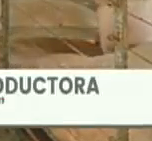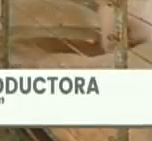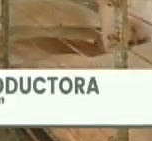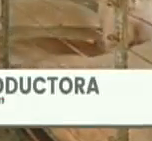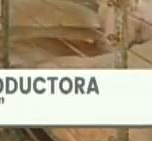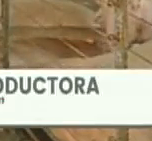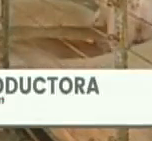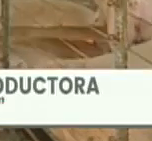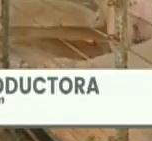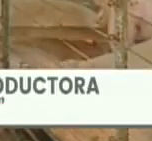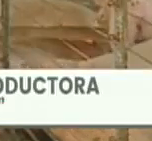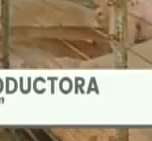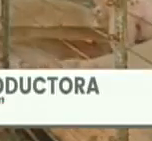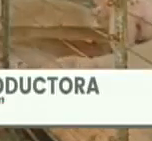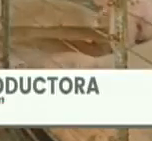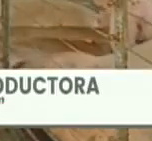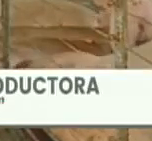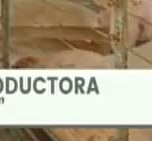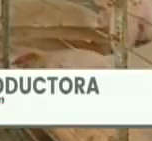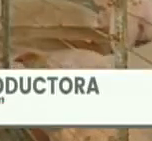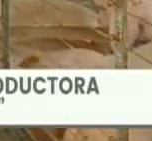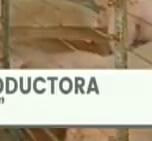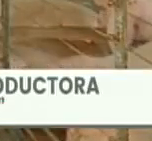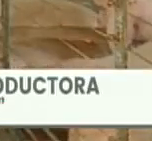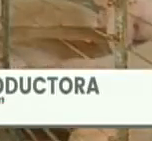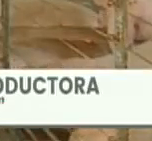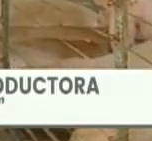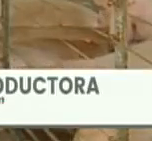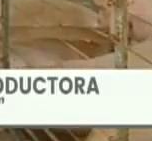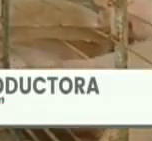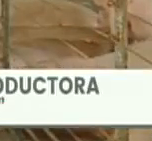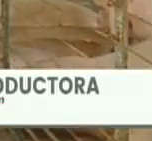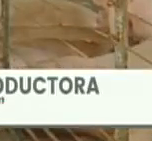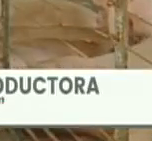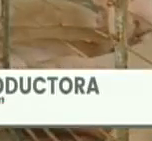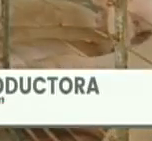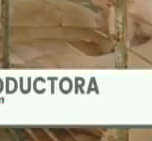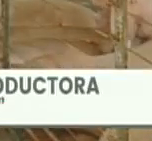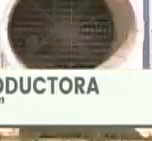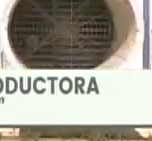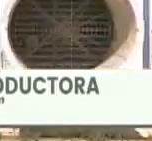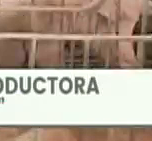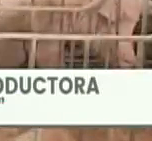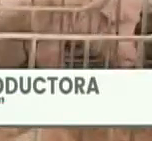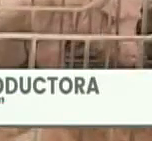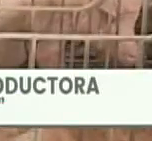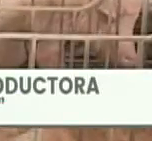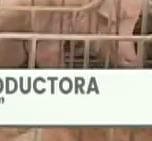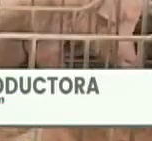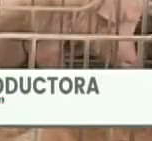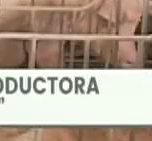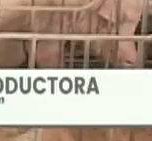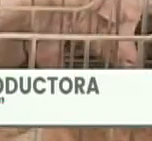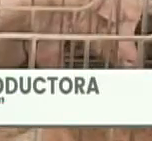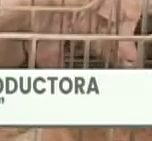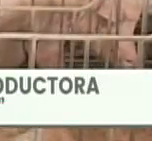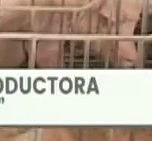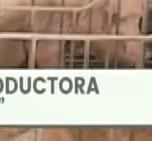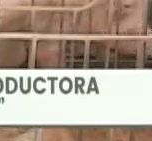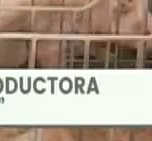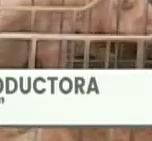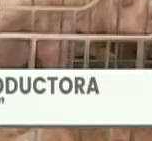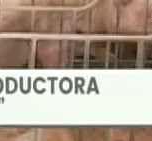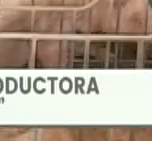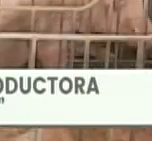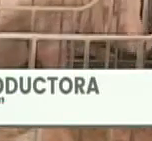una capacidad para 3.000 madres. Sin embargo, en estos momentos tenemos 1.000 vientres, ¿ok?